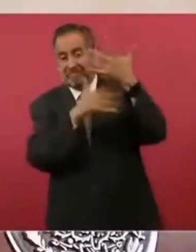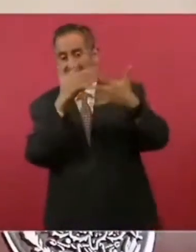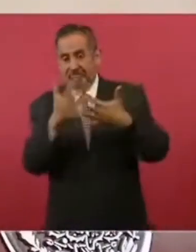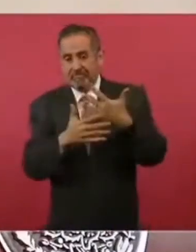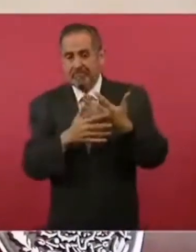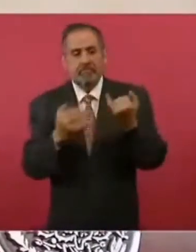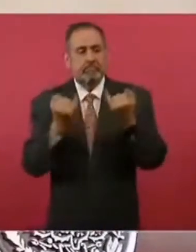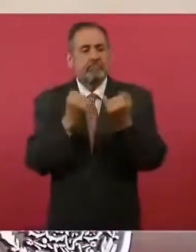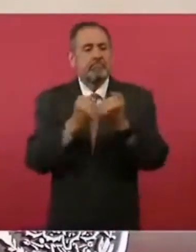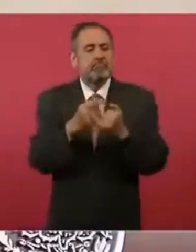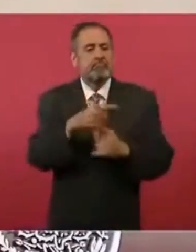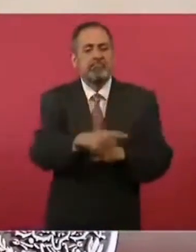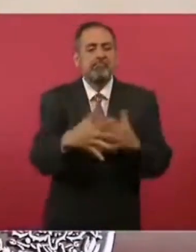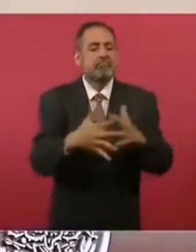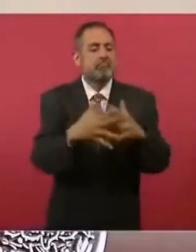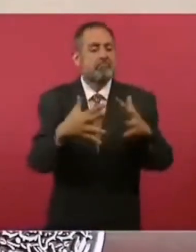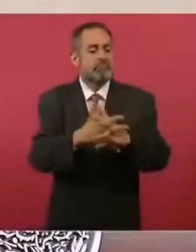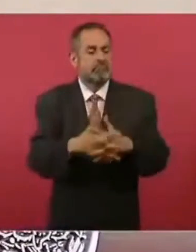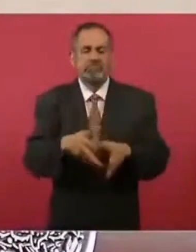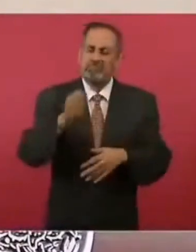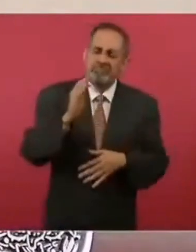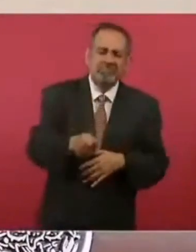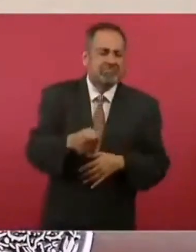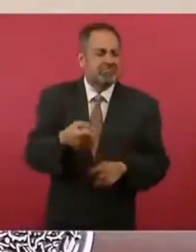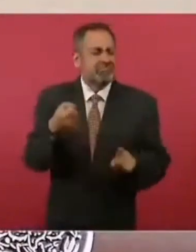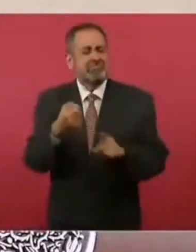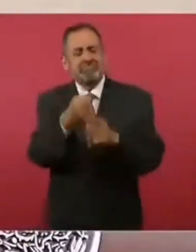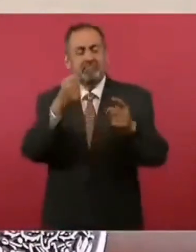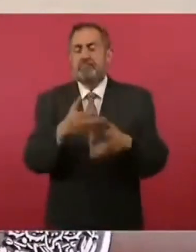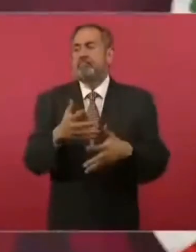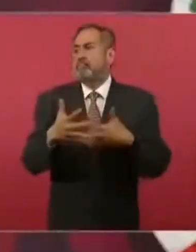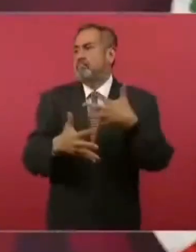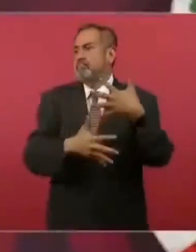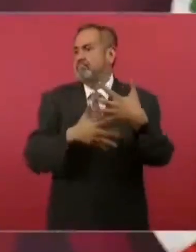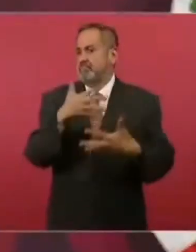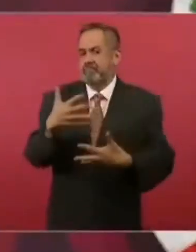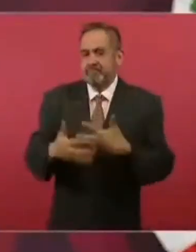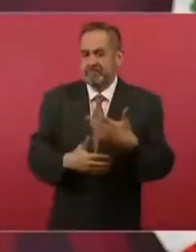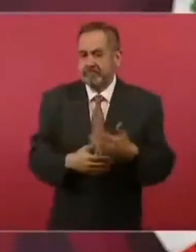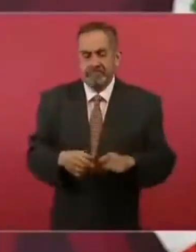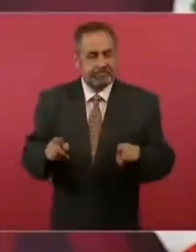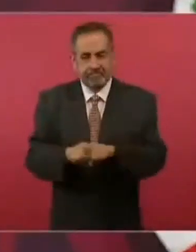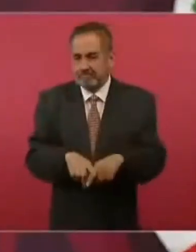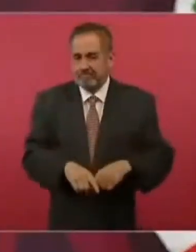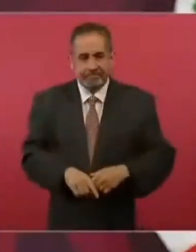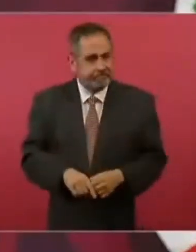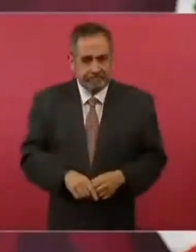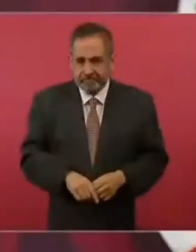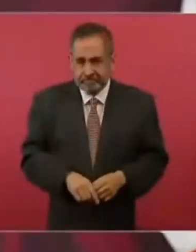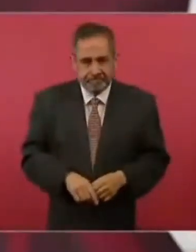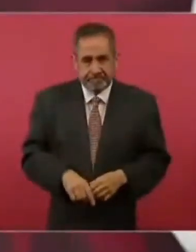Todavía creo que tenemos por ahí la imagen donde llega allá donde